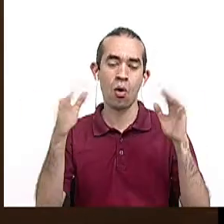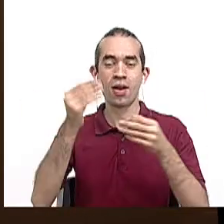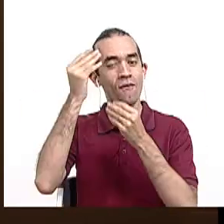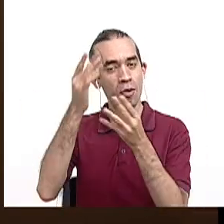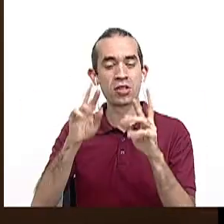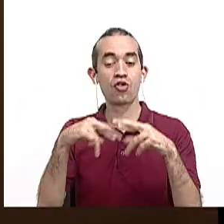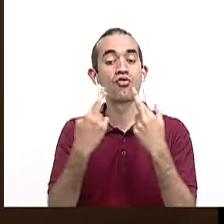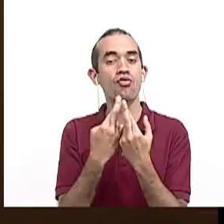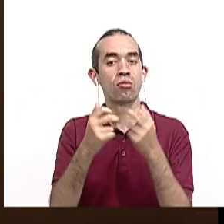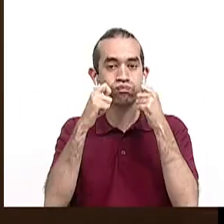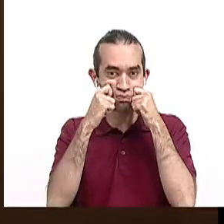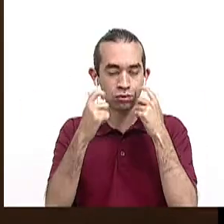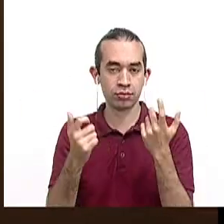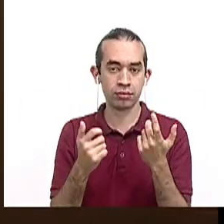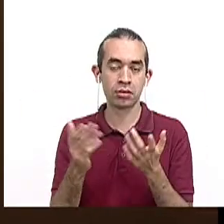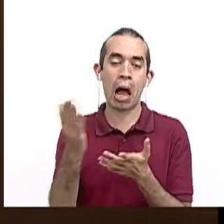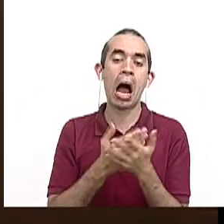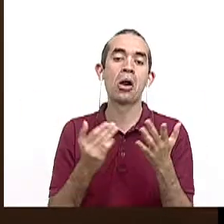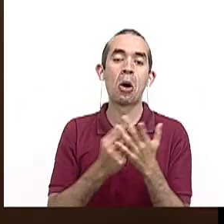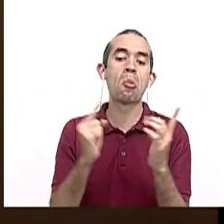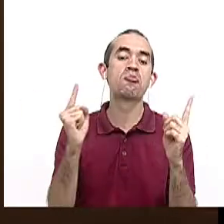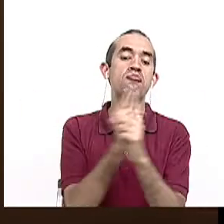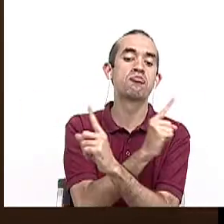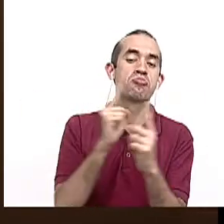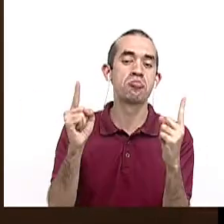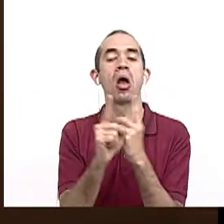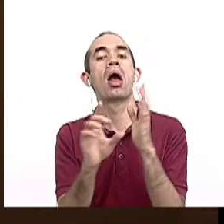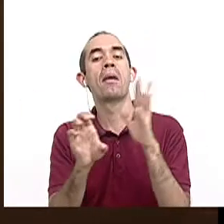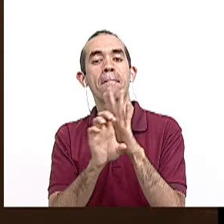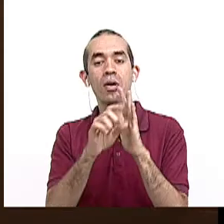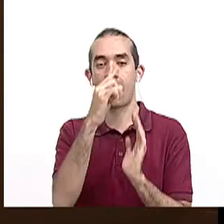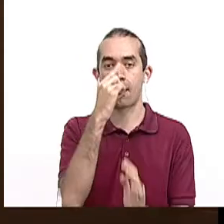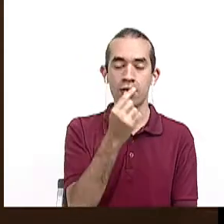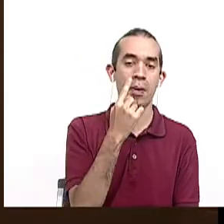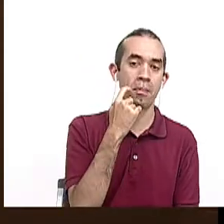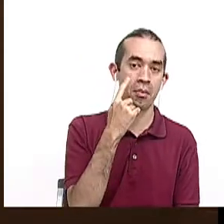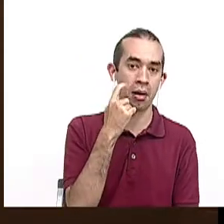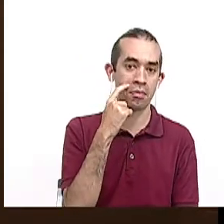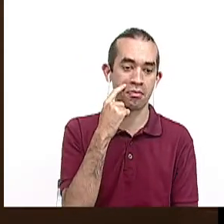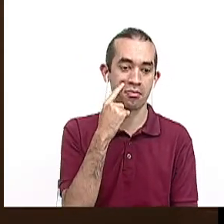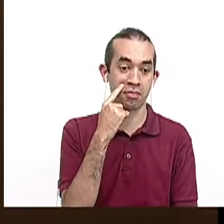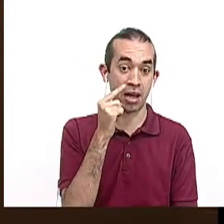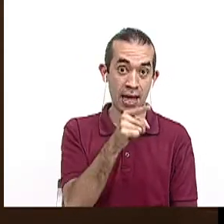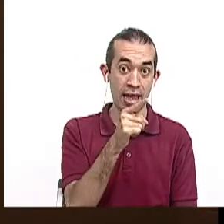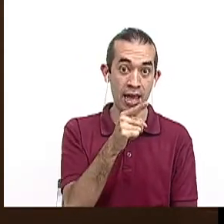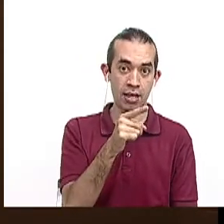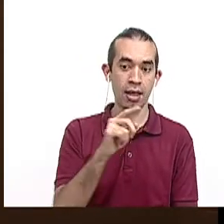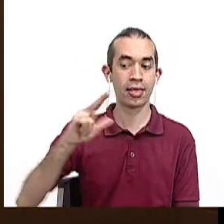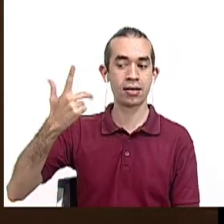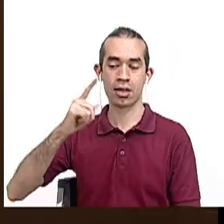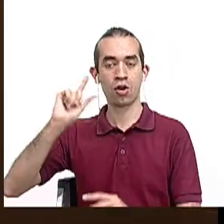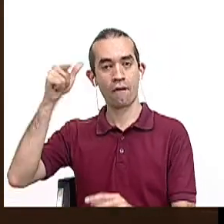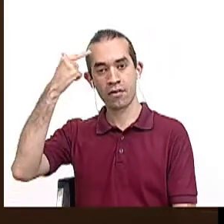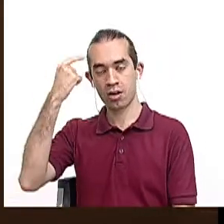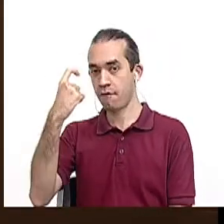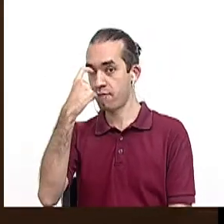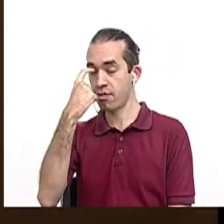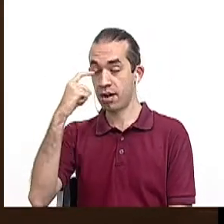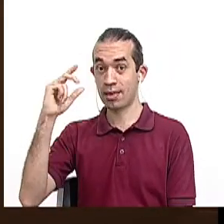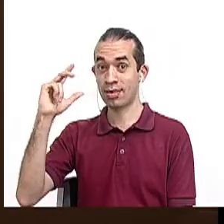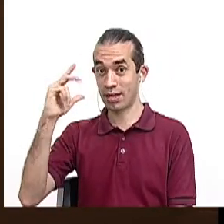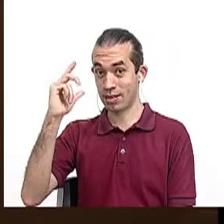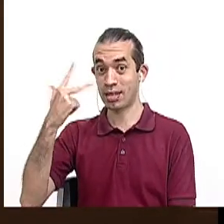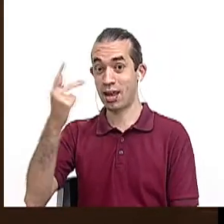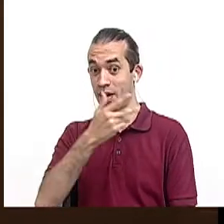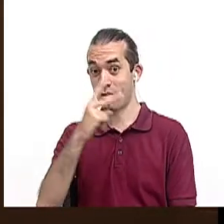reunido. Sí hay algunas coincidencias, y es que el doctor Calderón Guardia falleció durante el tercer gobierno de José Figueres Ferrer,